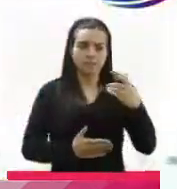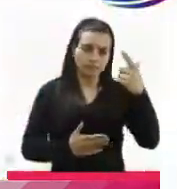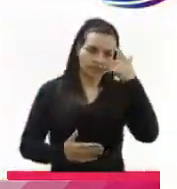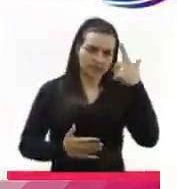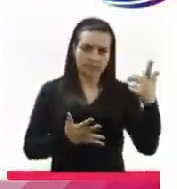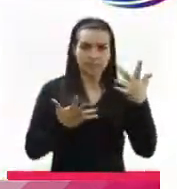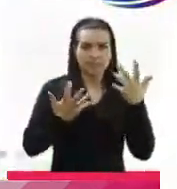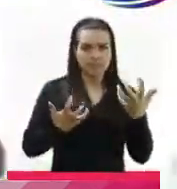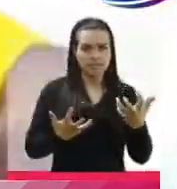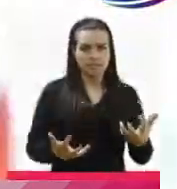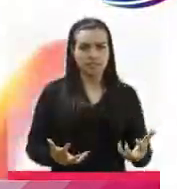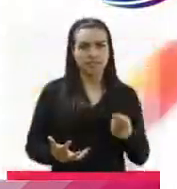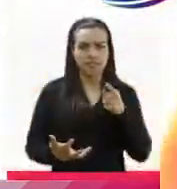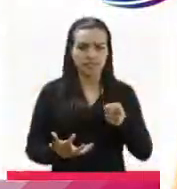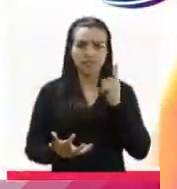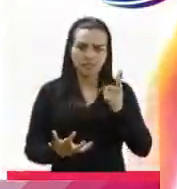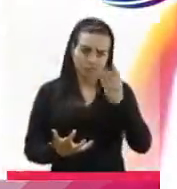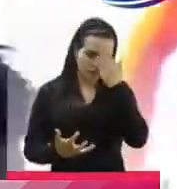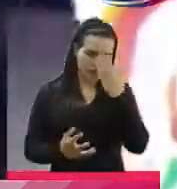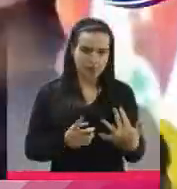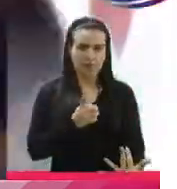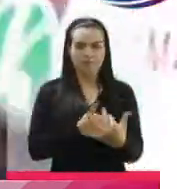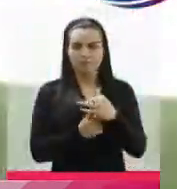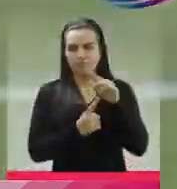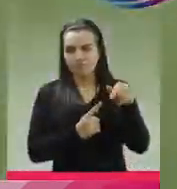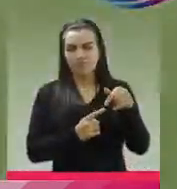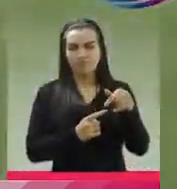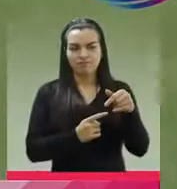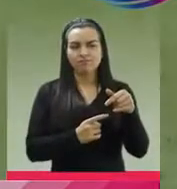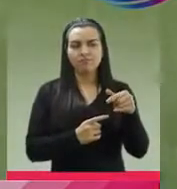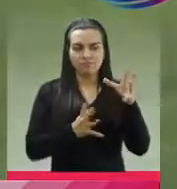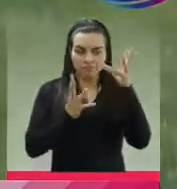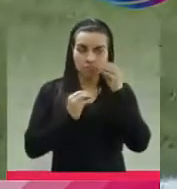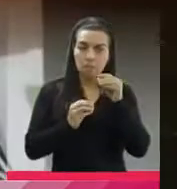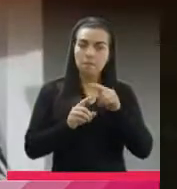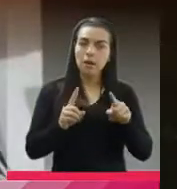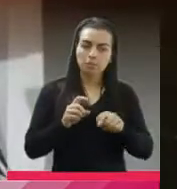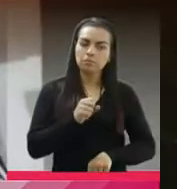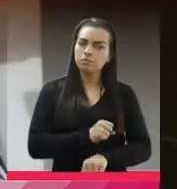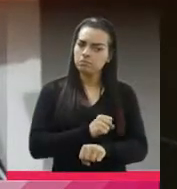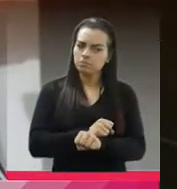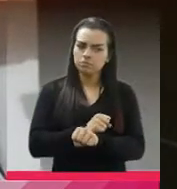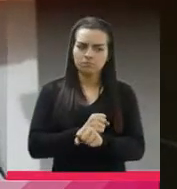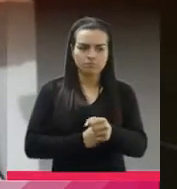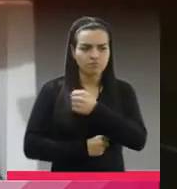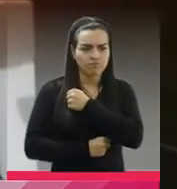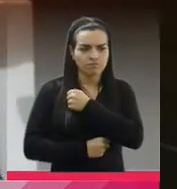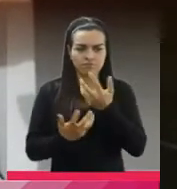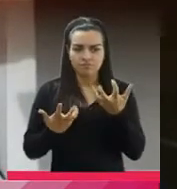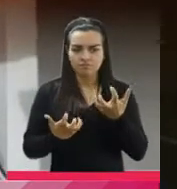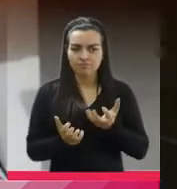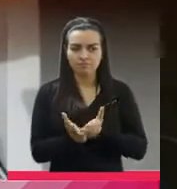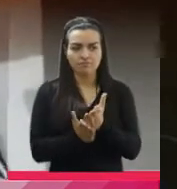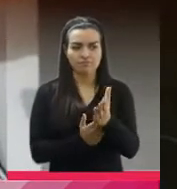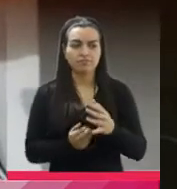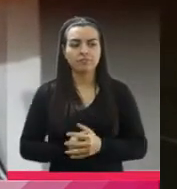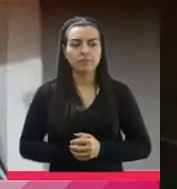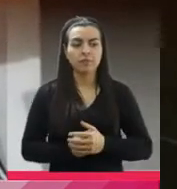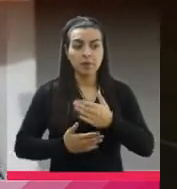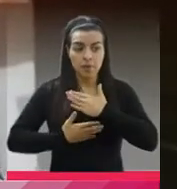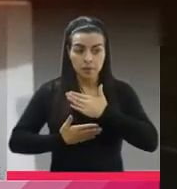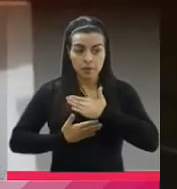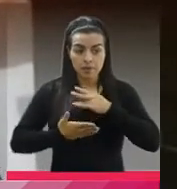choque con un rival. Pero su pasión por el fútbol se mantuvo intacta. El significado del fútbol para mí es